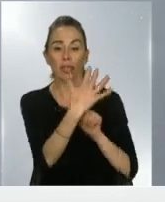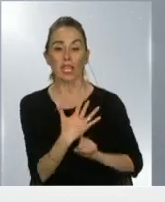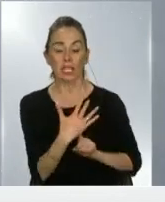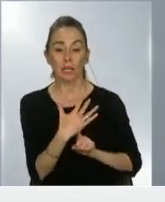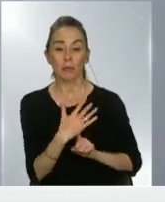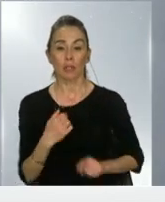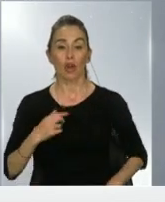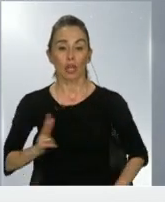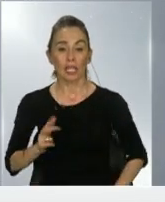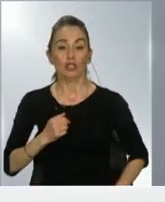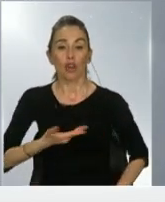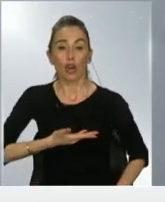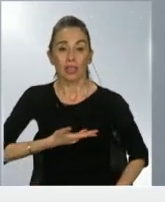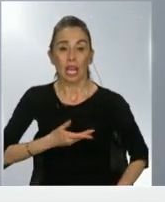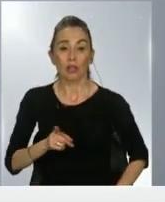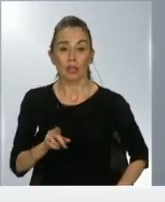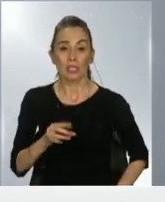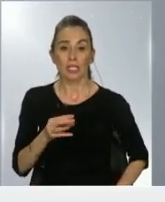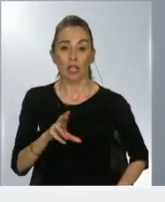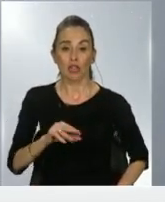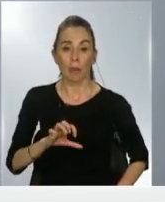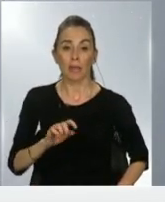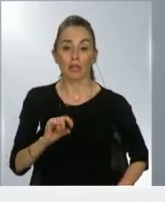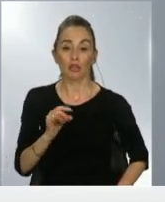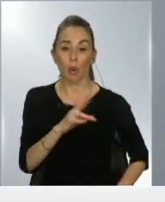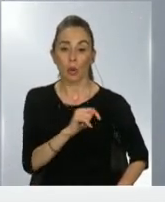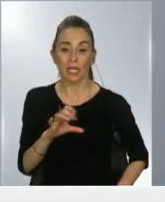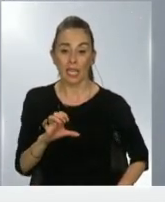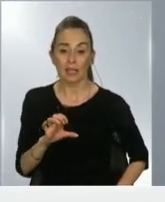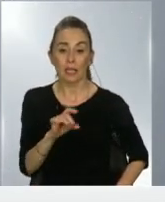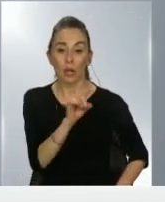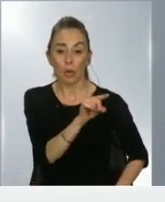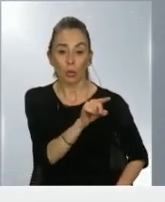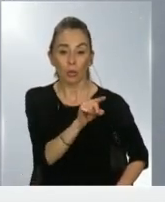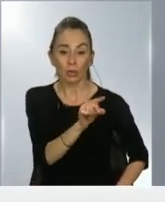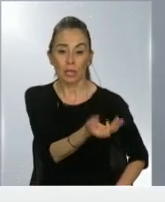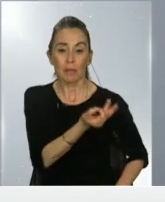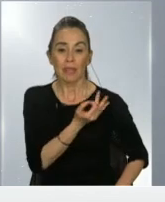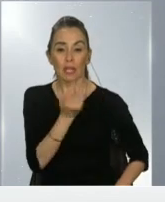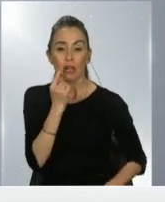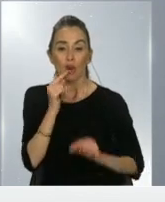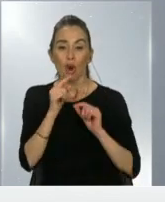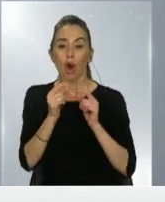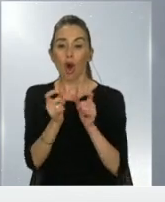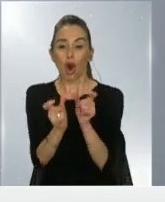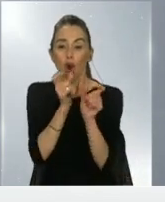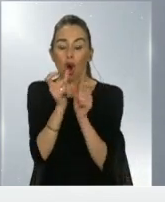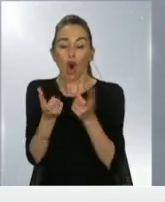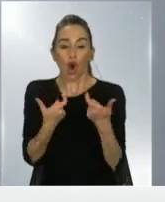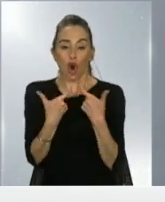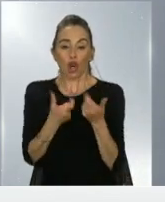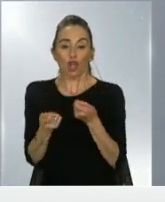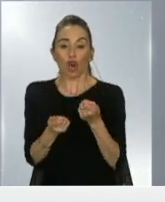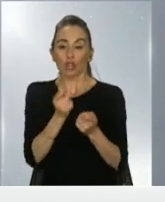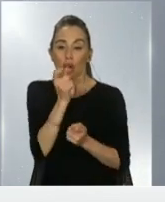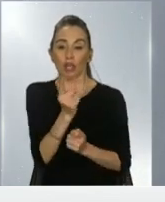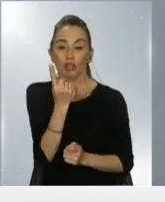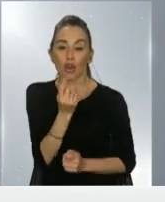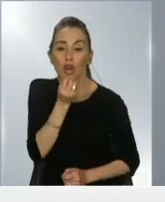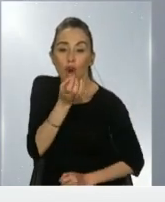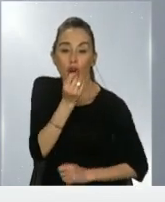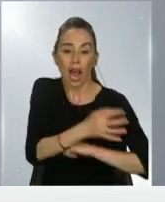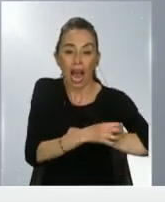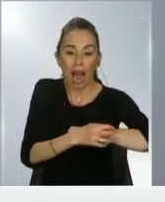a un cliente. Yo tengo síndrome de Tourette, señor. Pues usted me dijo, mira sus palabras, mira su grosería. Si yo no puedo controlar, yo tengo garabato. Mire,